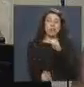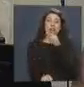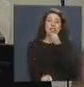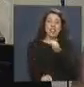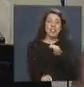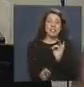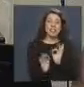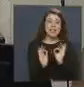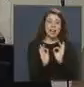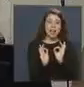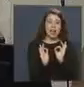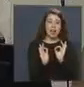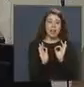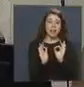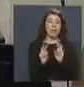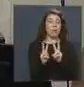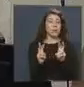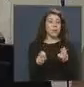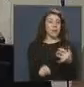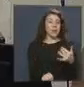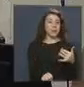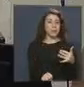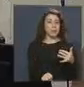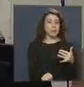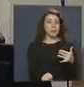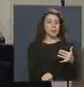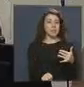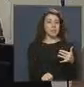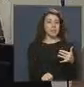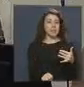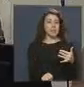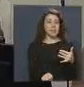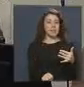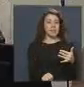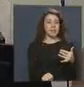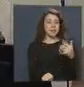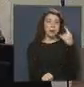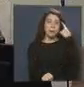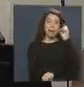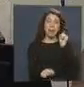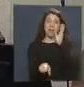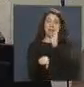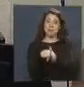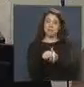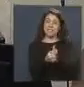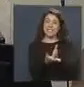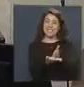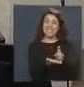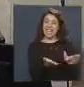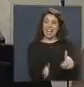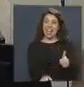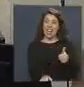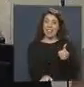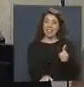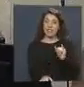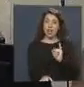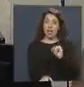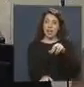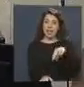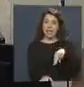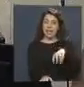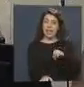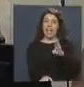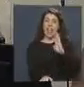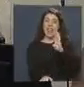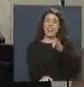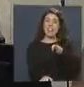se ha dicho una cuestión muy relevante, que es que para remover a un director del INE se